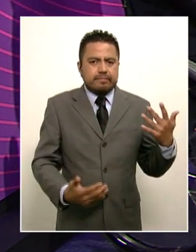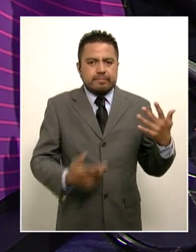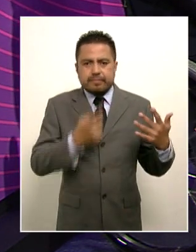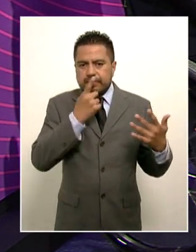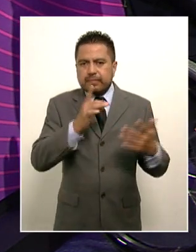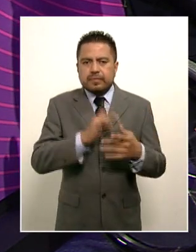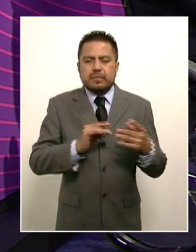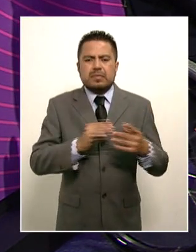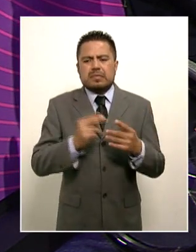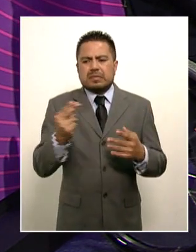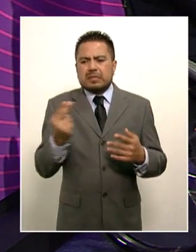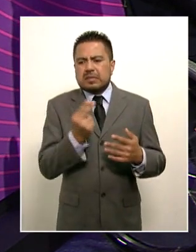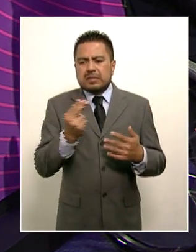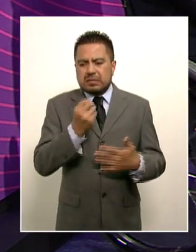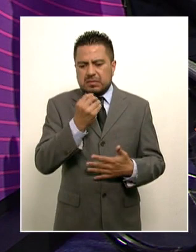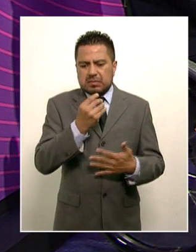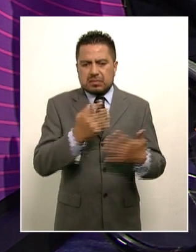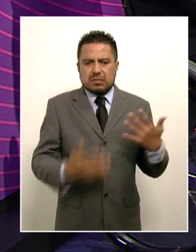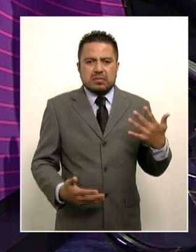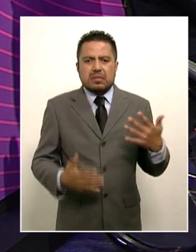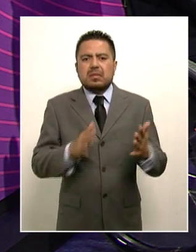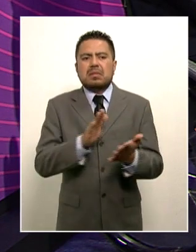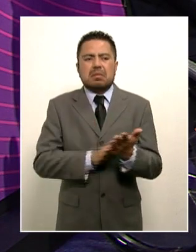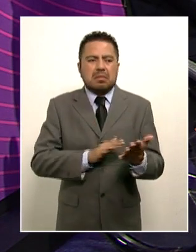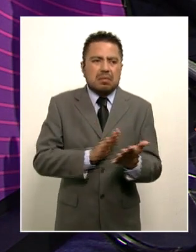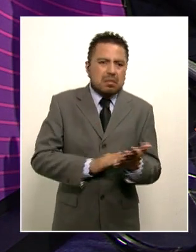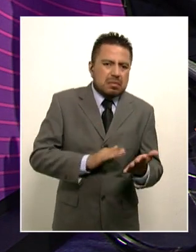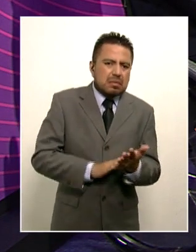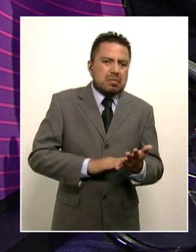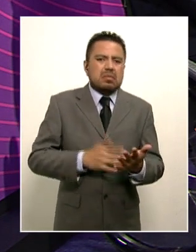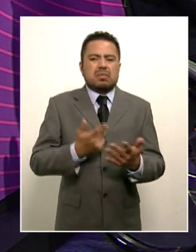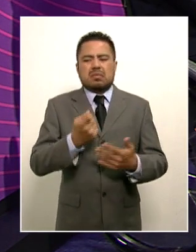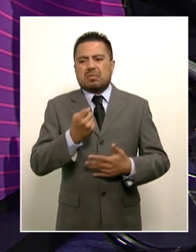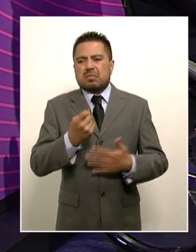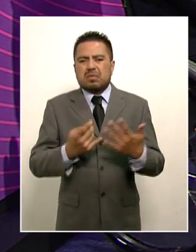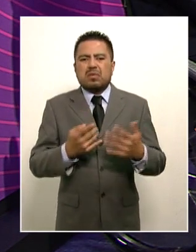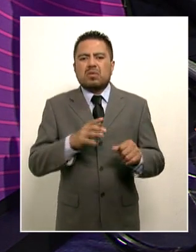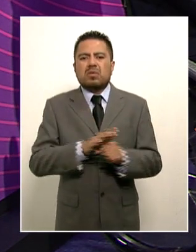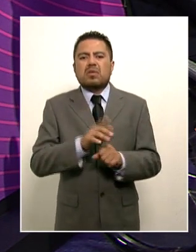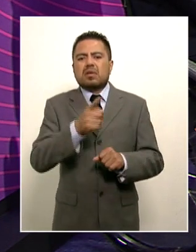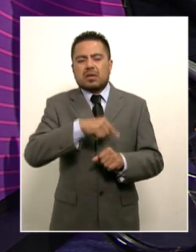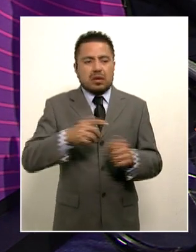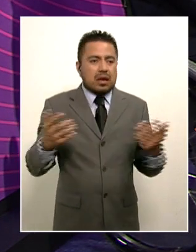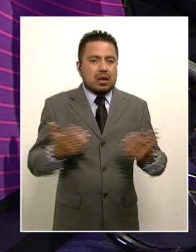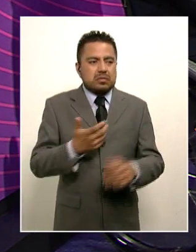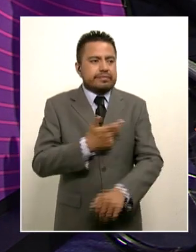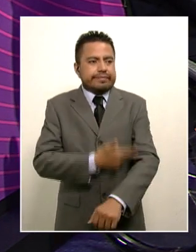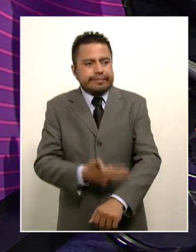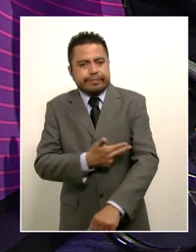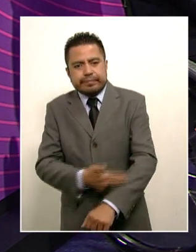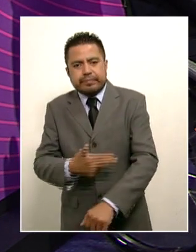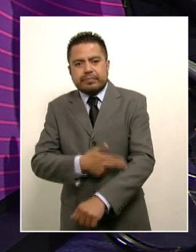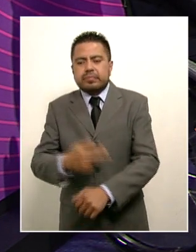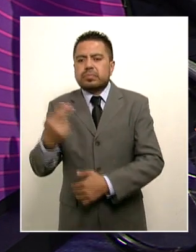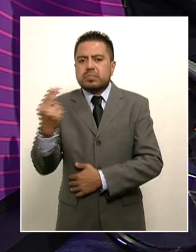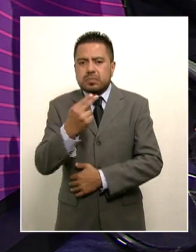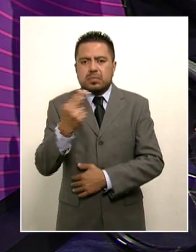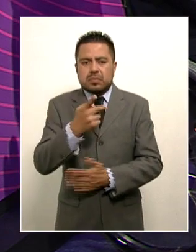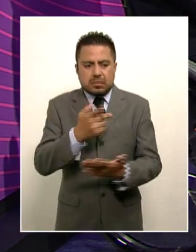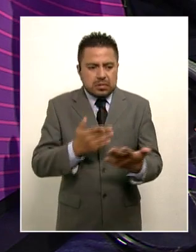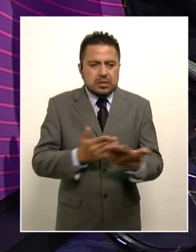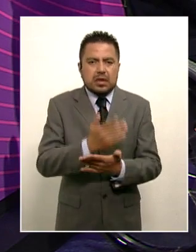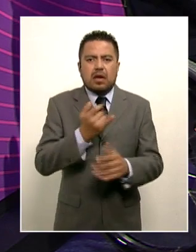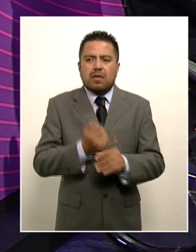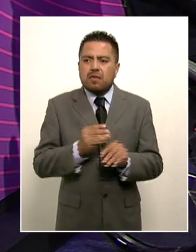digamos, requisitos de papeleo y de cuestiones que uno tiene que hacer en trámites que requieren que tengas el acceso a